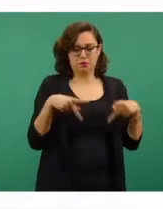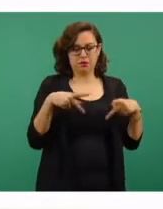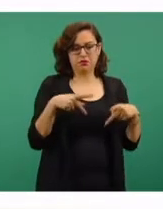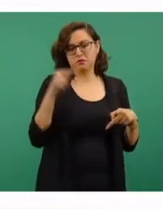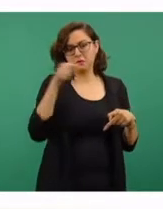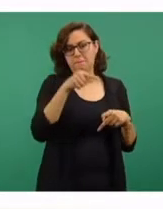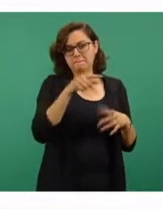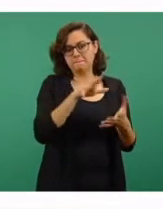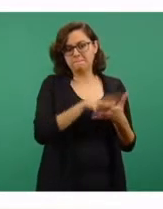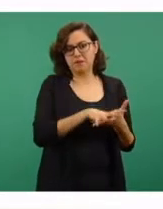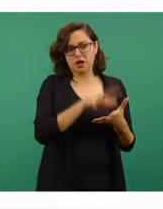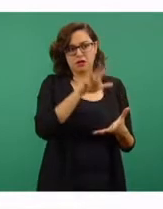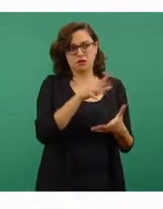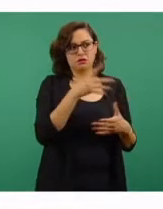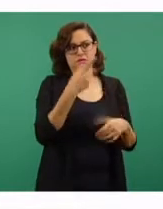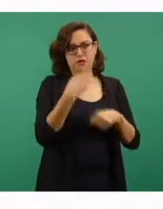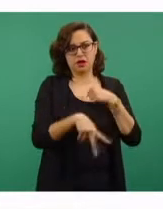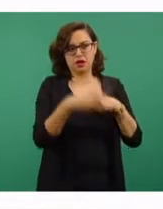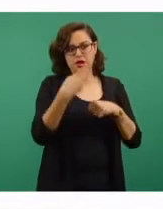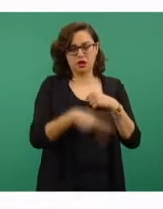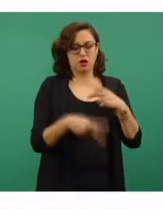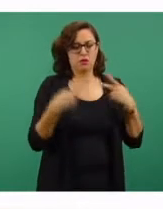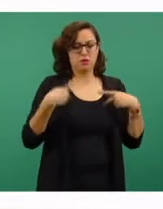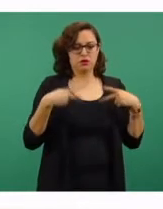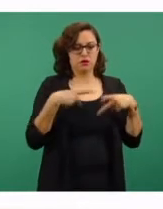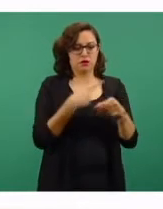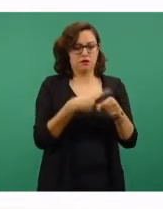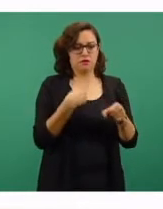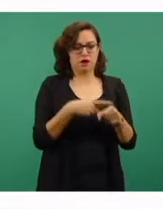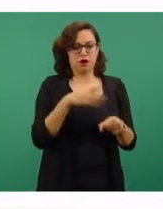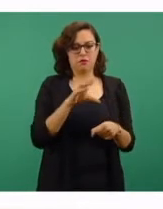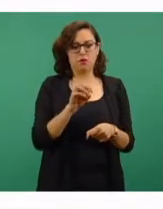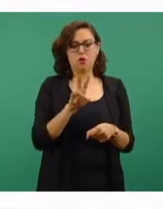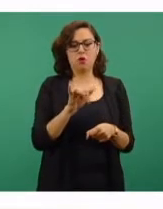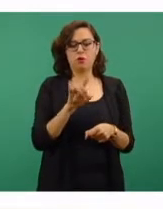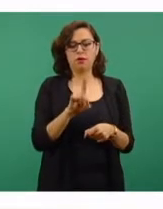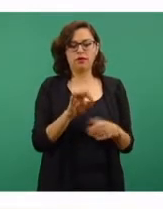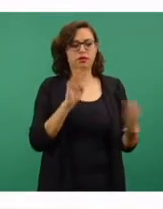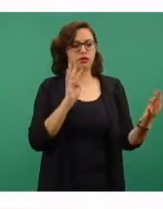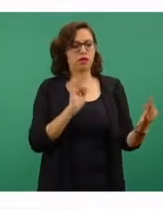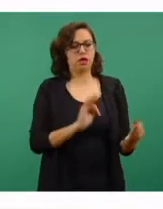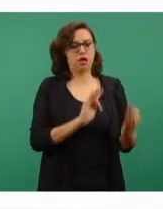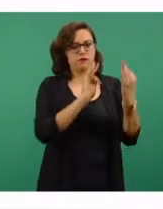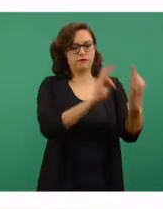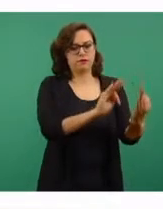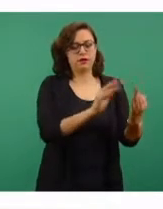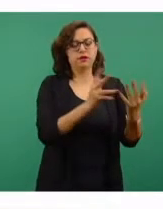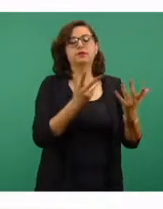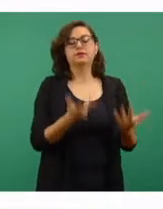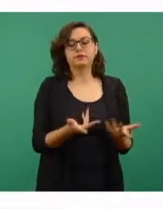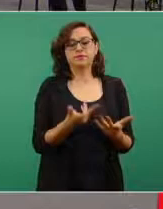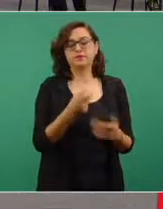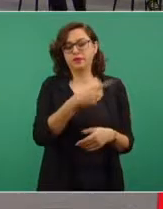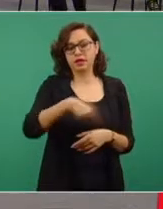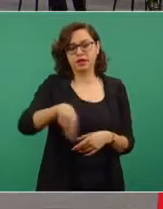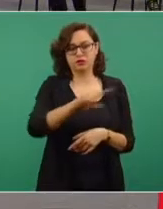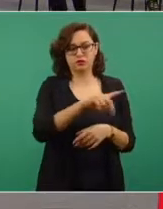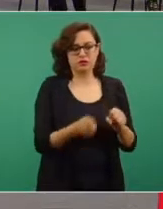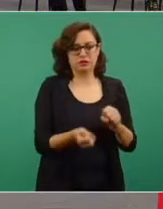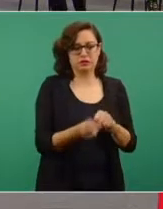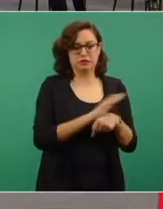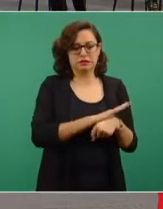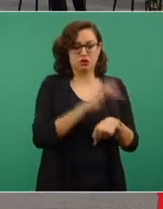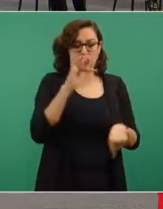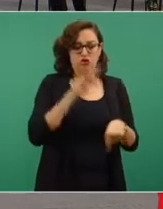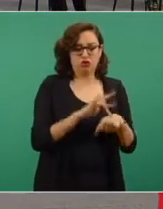mayor contacto con pacientes COVID, quienes tienen un riesgo elevado de enfermar. Esto le llamamos la primera línea de